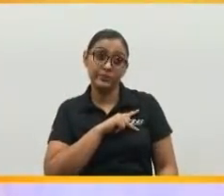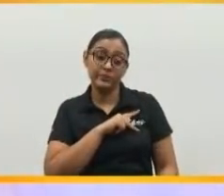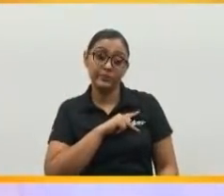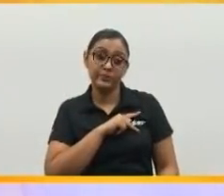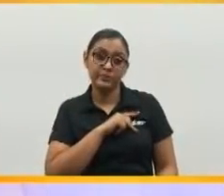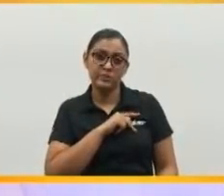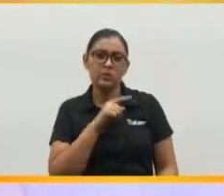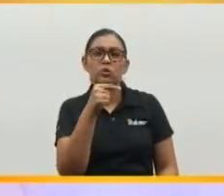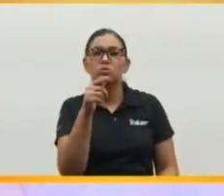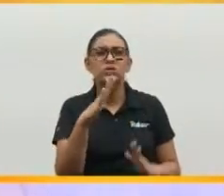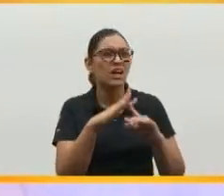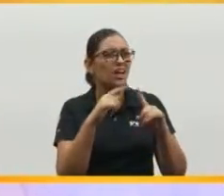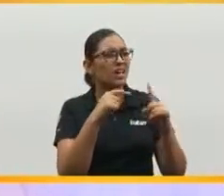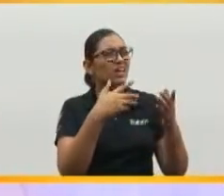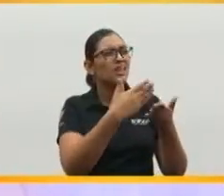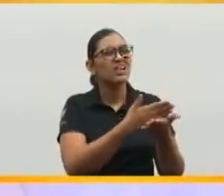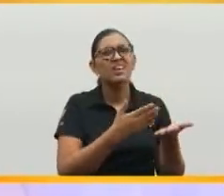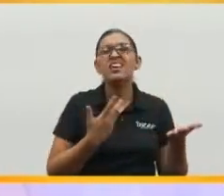está en la casa del Señor?